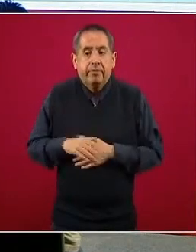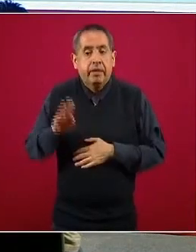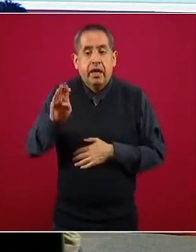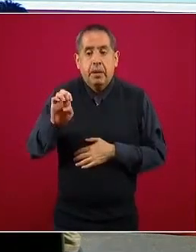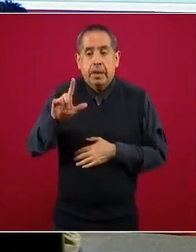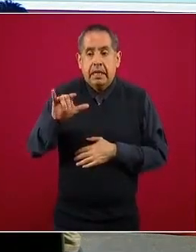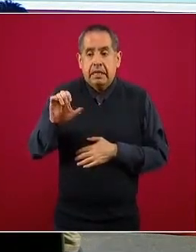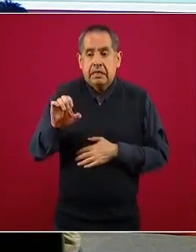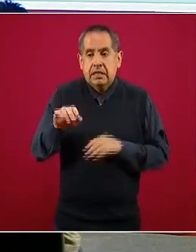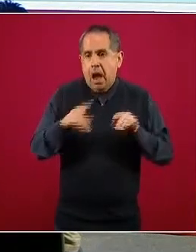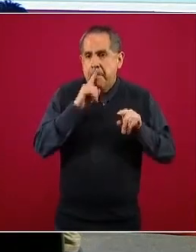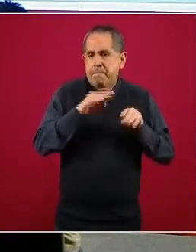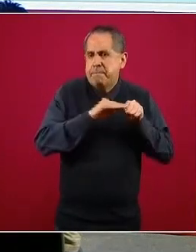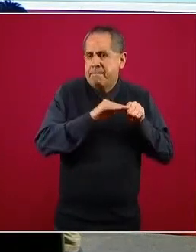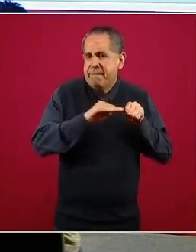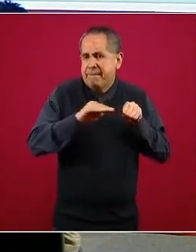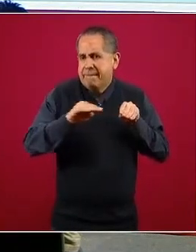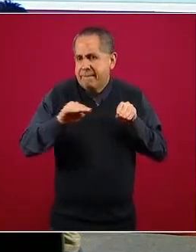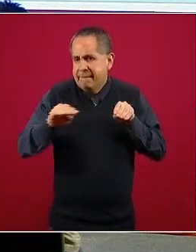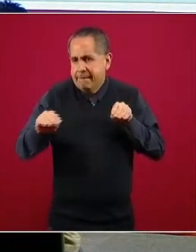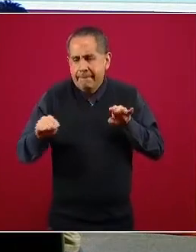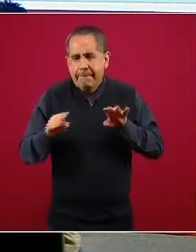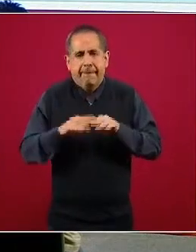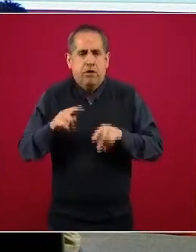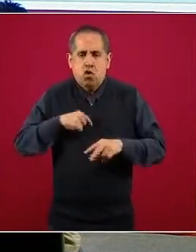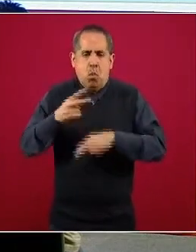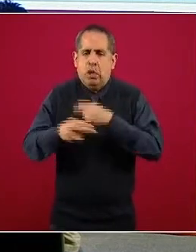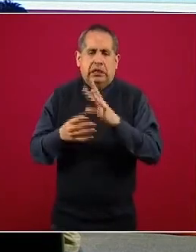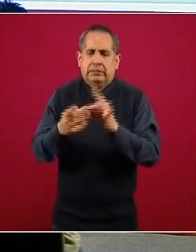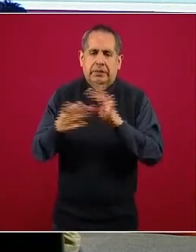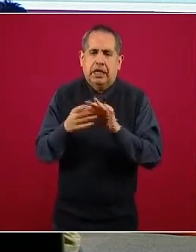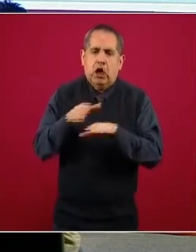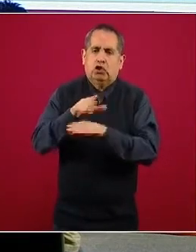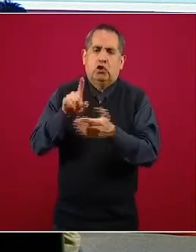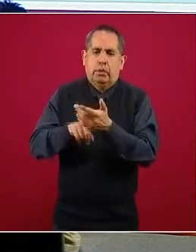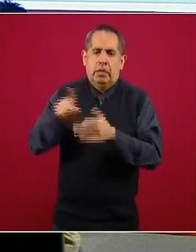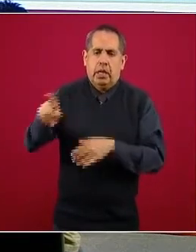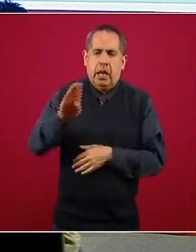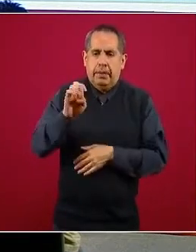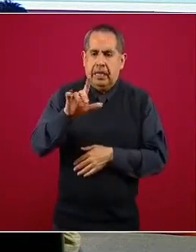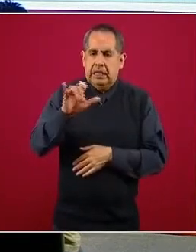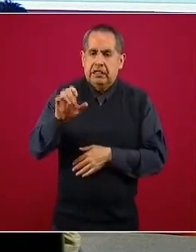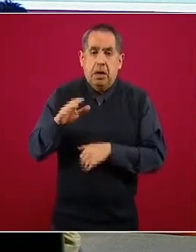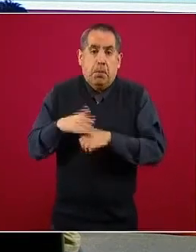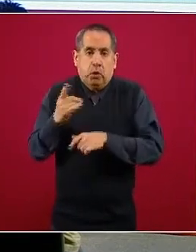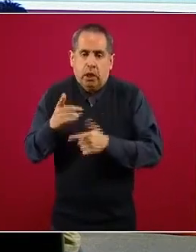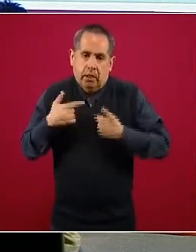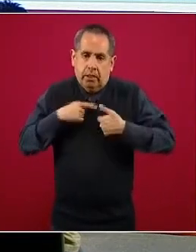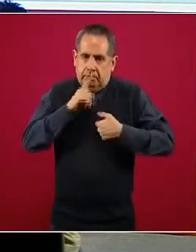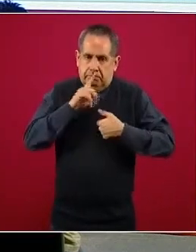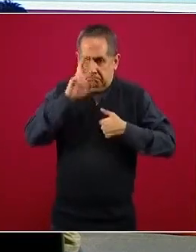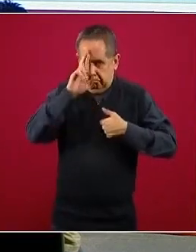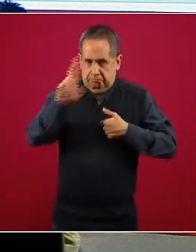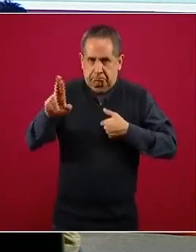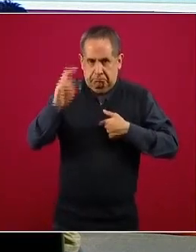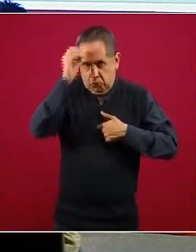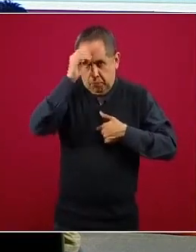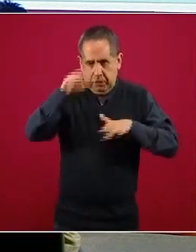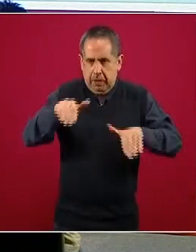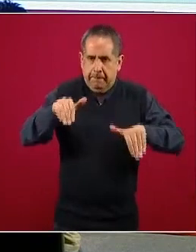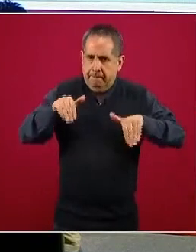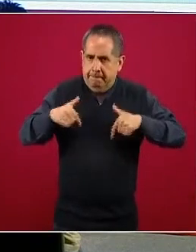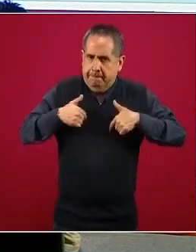curva absolutamente plana, también no me corresponde analizar por qué razón está de esa manera.